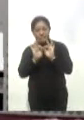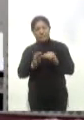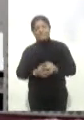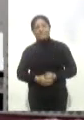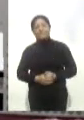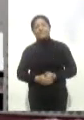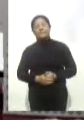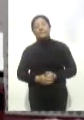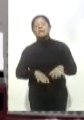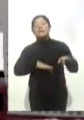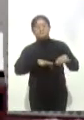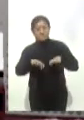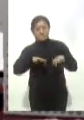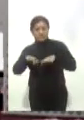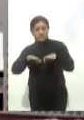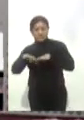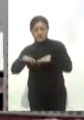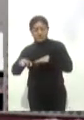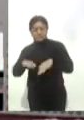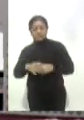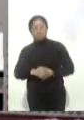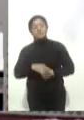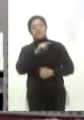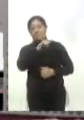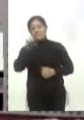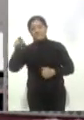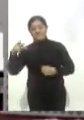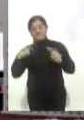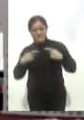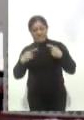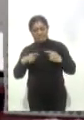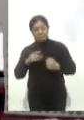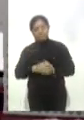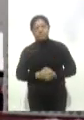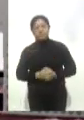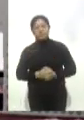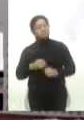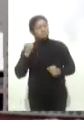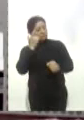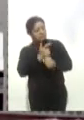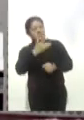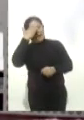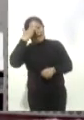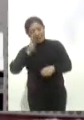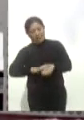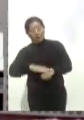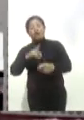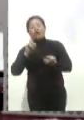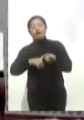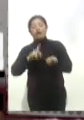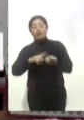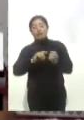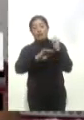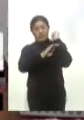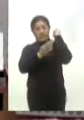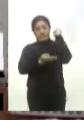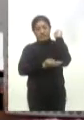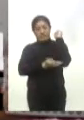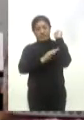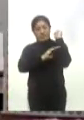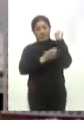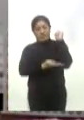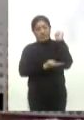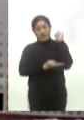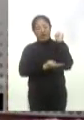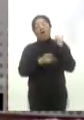promotores en diferentes localidades donde tienen captadas las embarazadas. Entonces, en sus